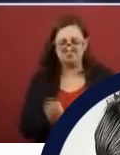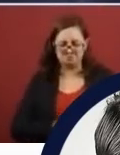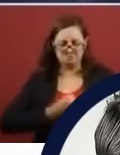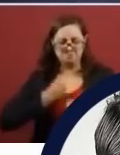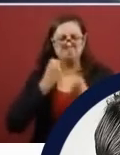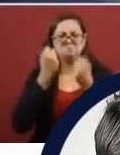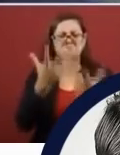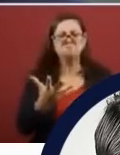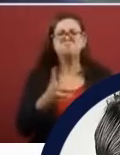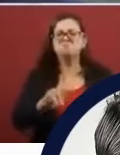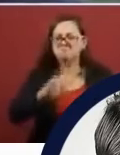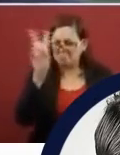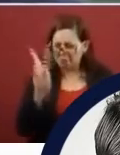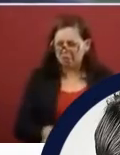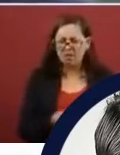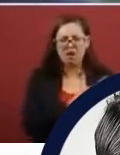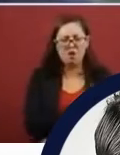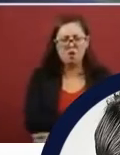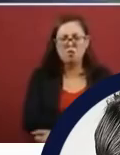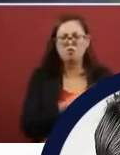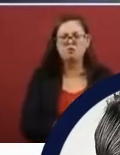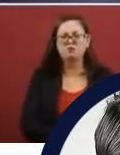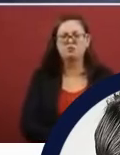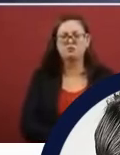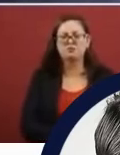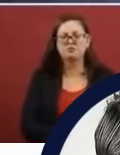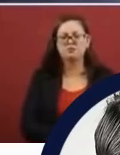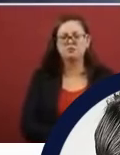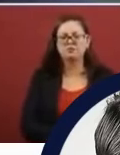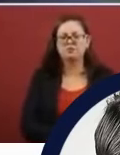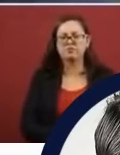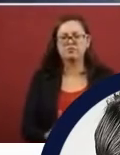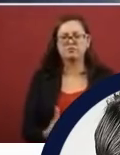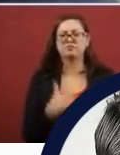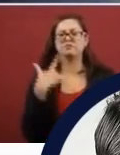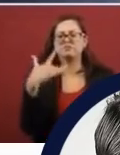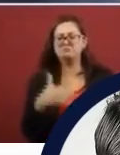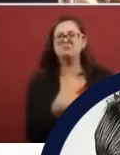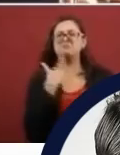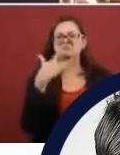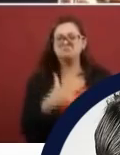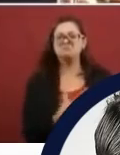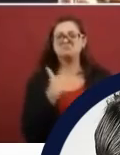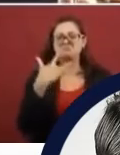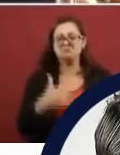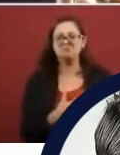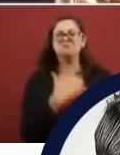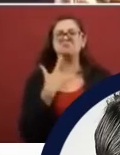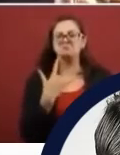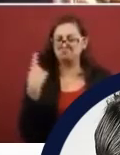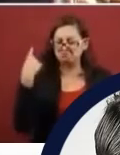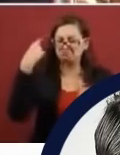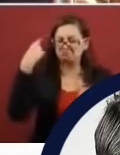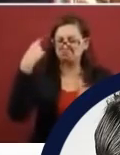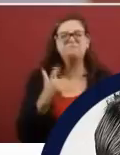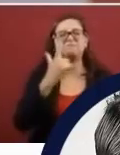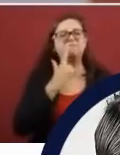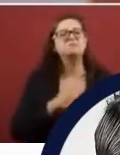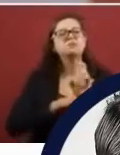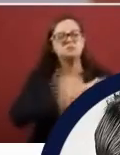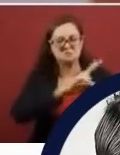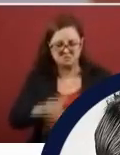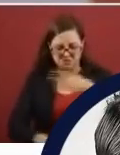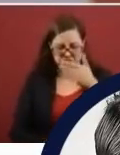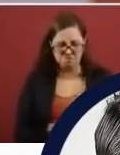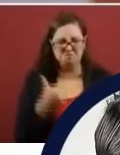presidente, o más bien opera, por pensar que el presidente es un, abro comillas, naco venido a más de